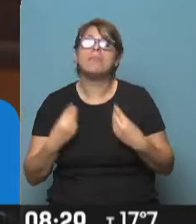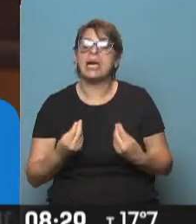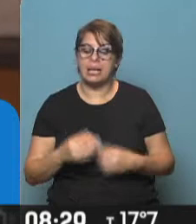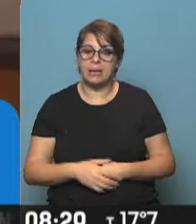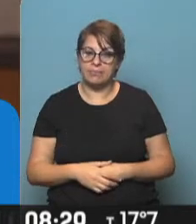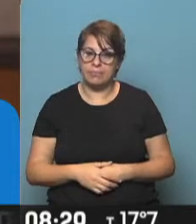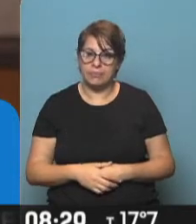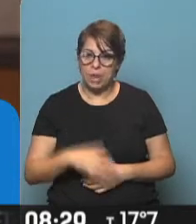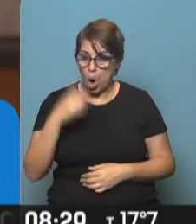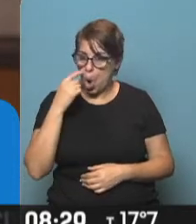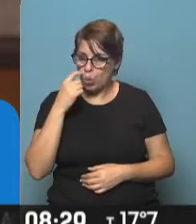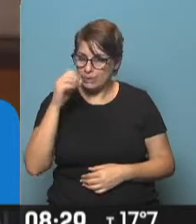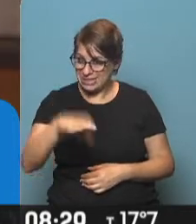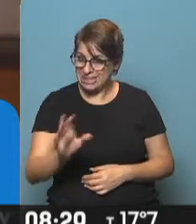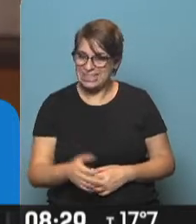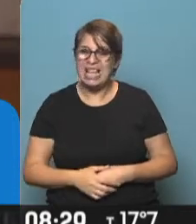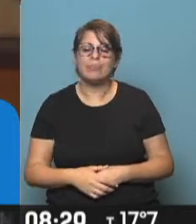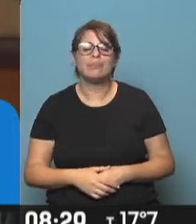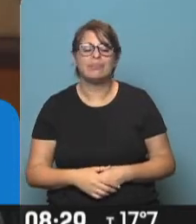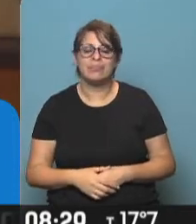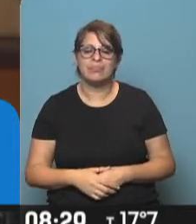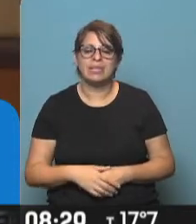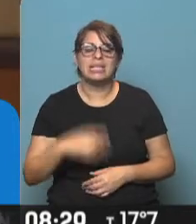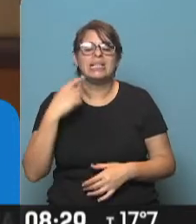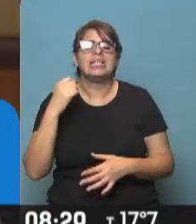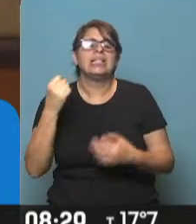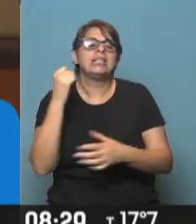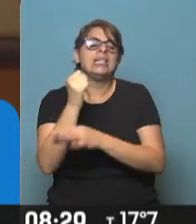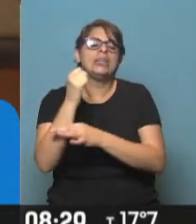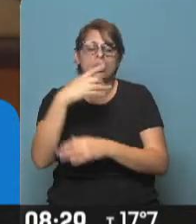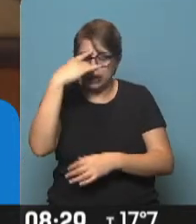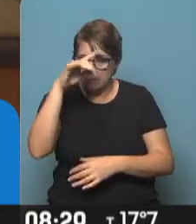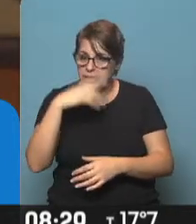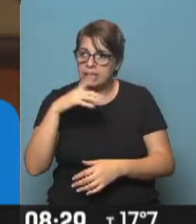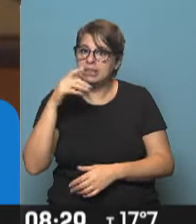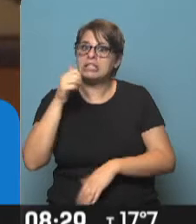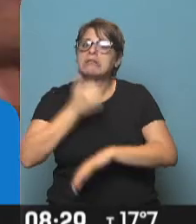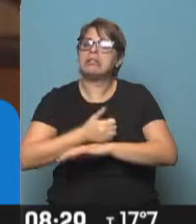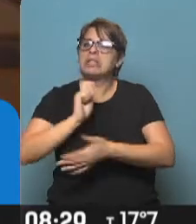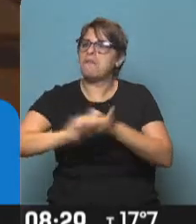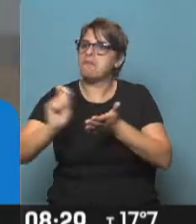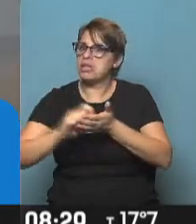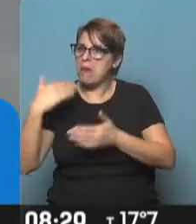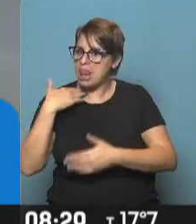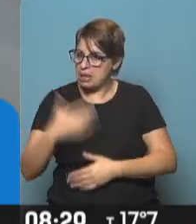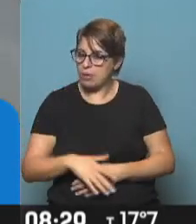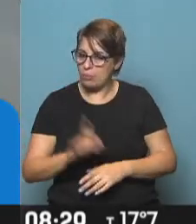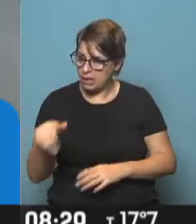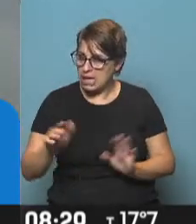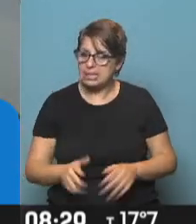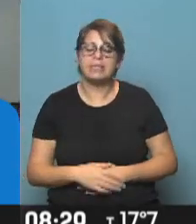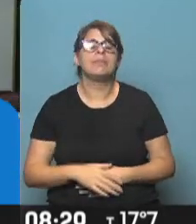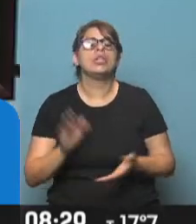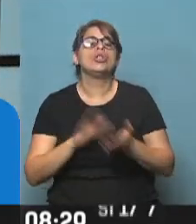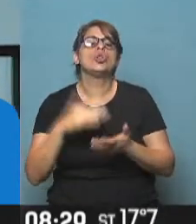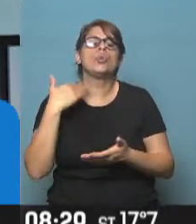estaba el gran ídolo de independiente ahí firmando ejemplares entonces se produce no se hace así y hablando de firma de ejemplares